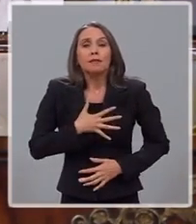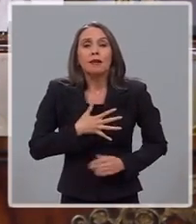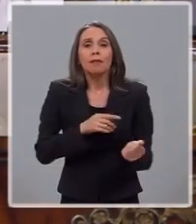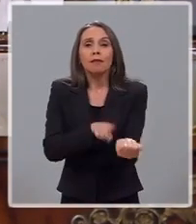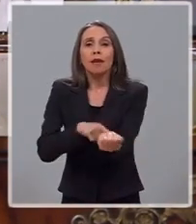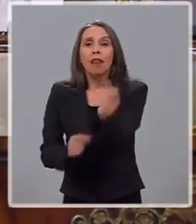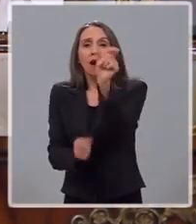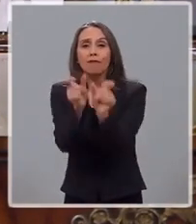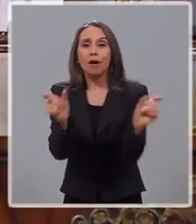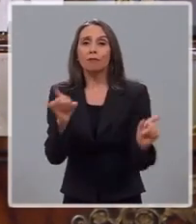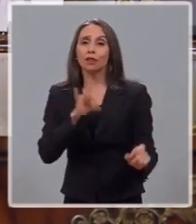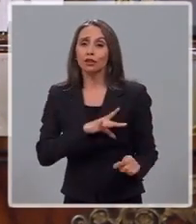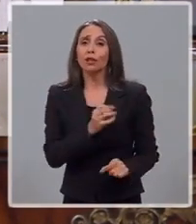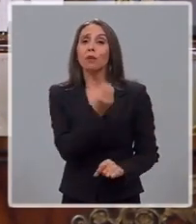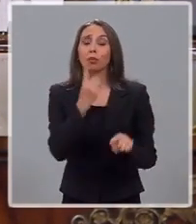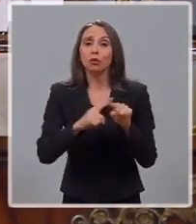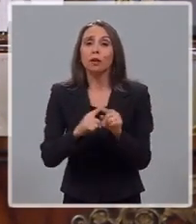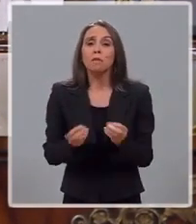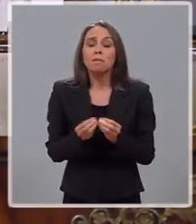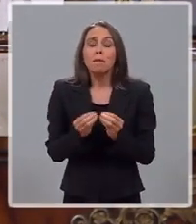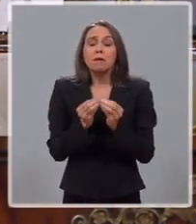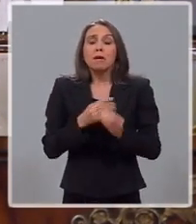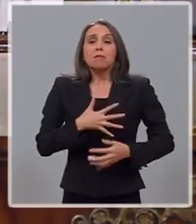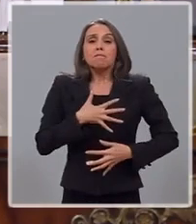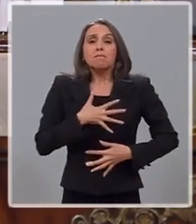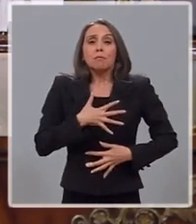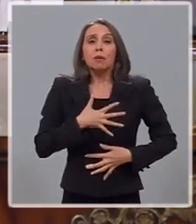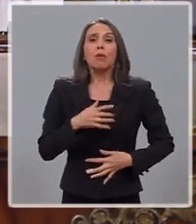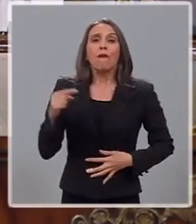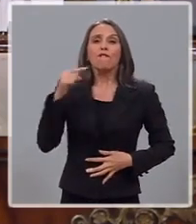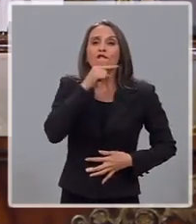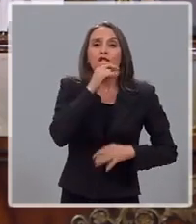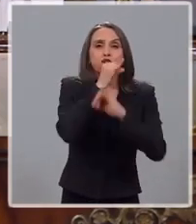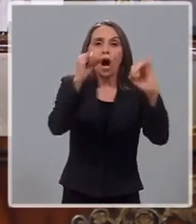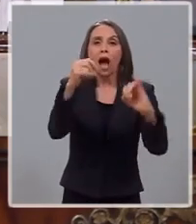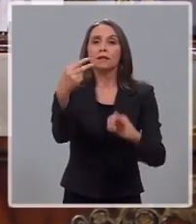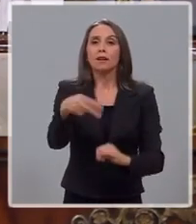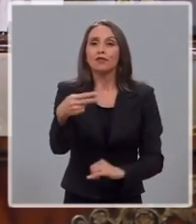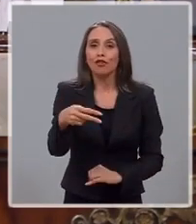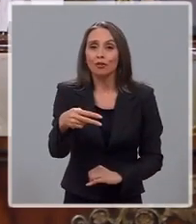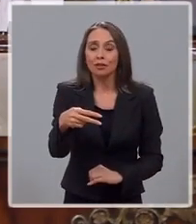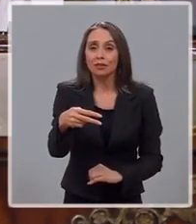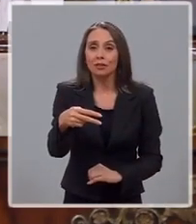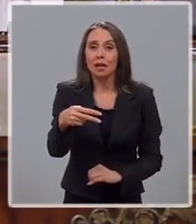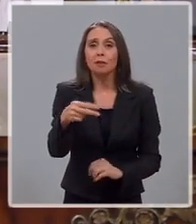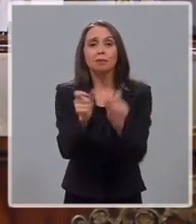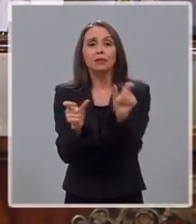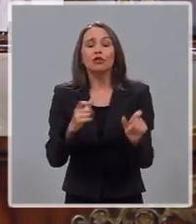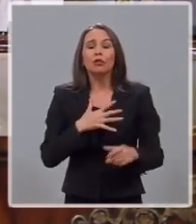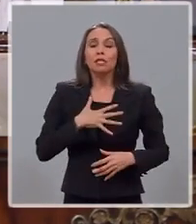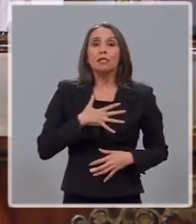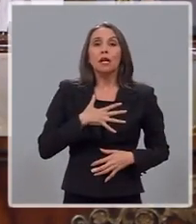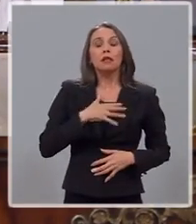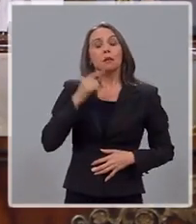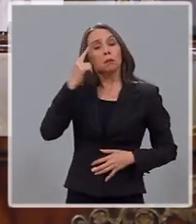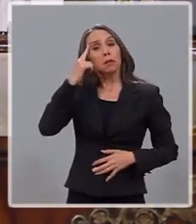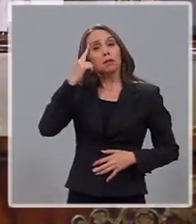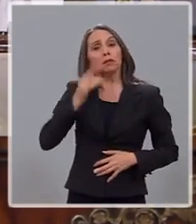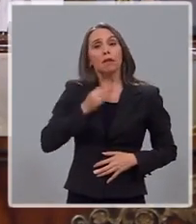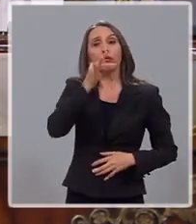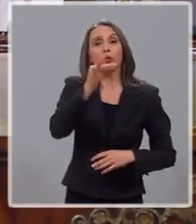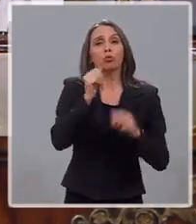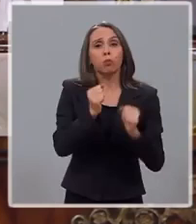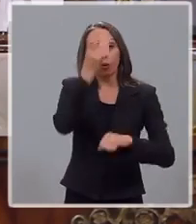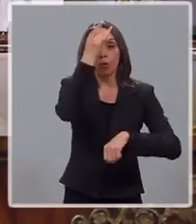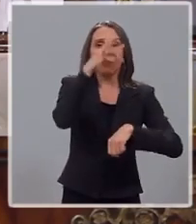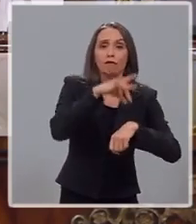familias chilenas muchas veces agravados por las falsas noticias y lo sientes porque ven amenazadas su